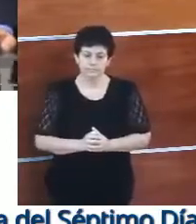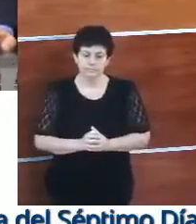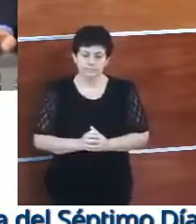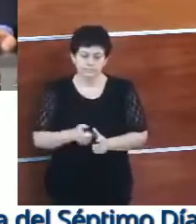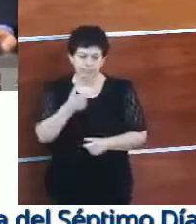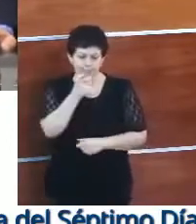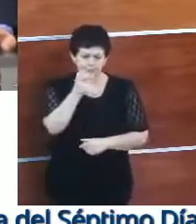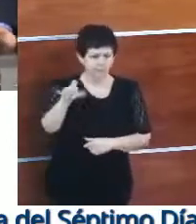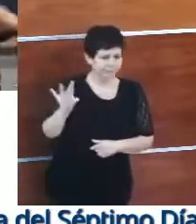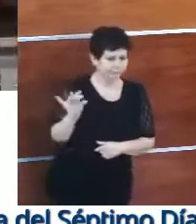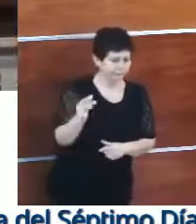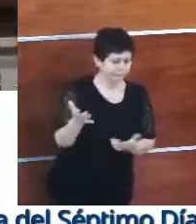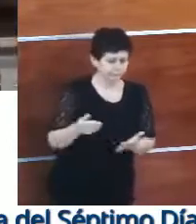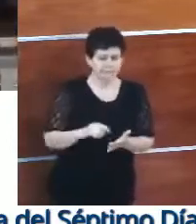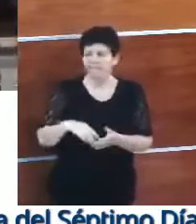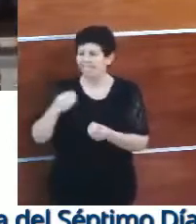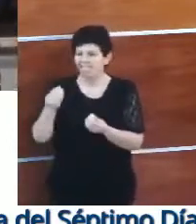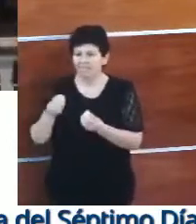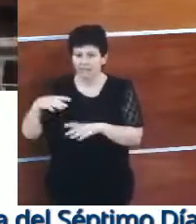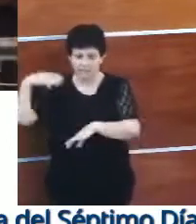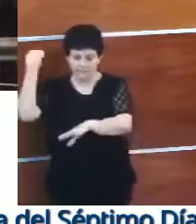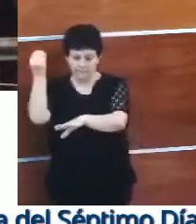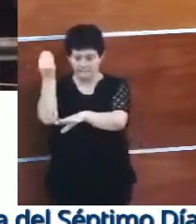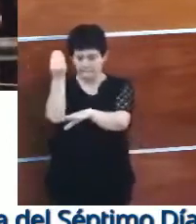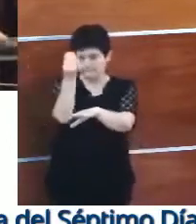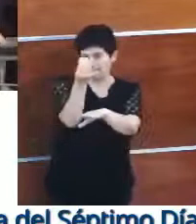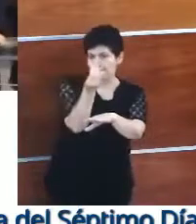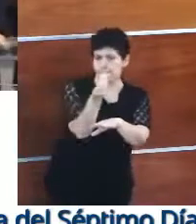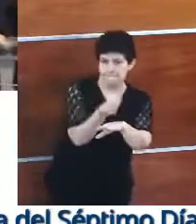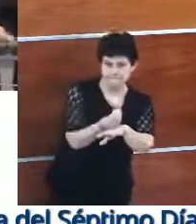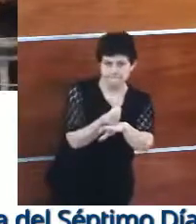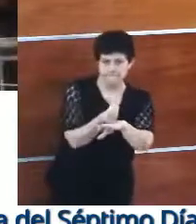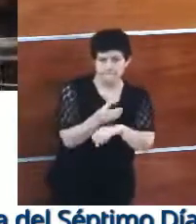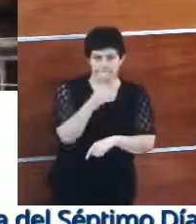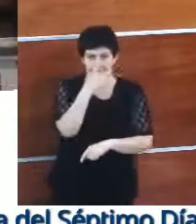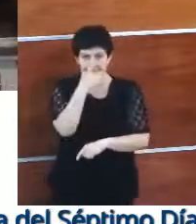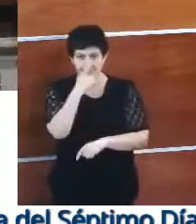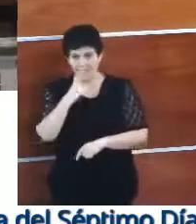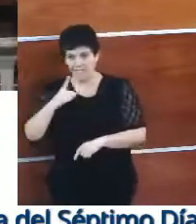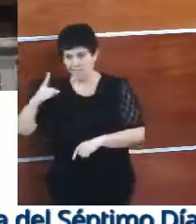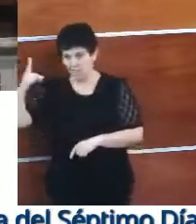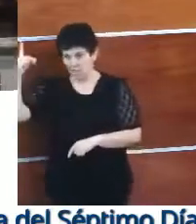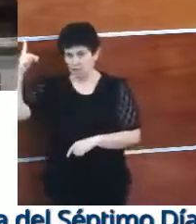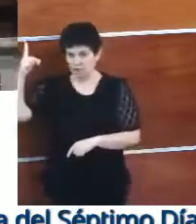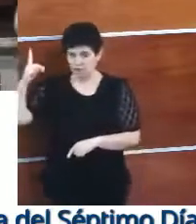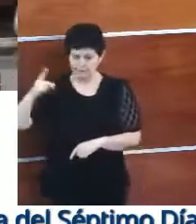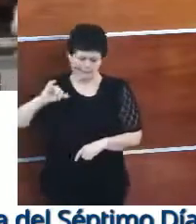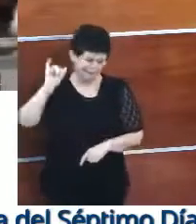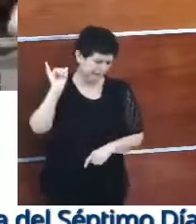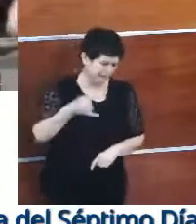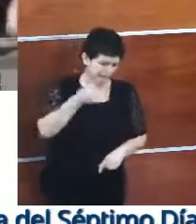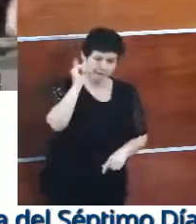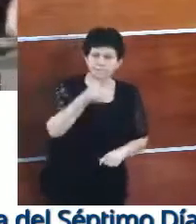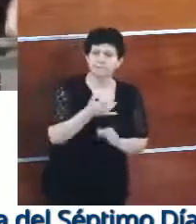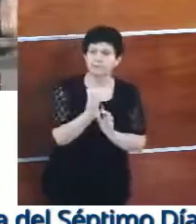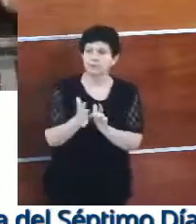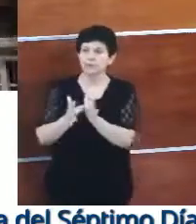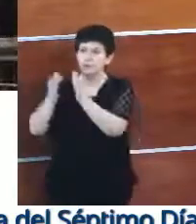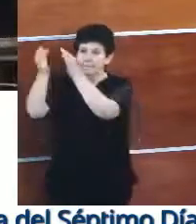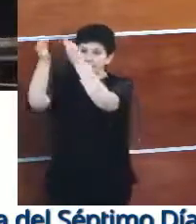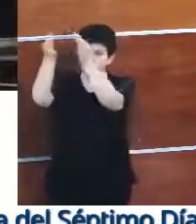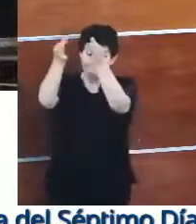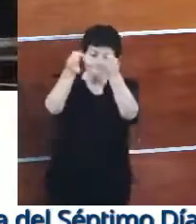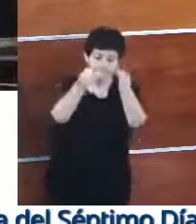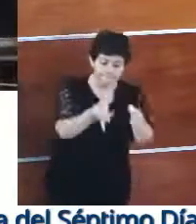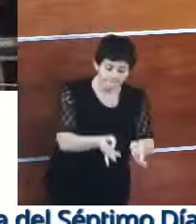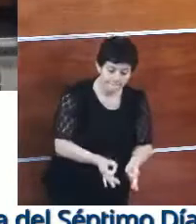Prosopón, dice, de la presencia, del prosopón del Señor, ¿no? La presencia efectiva del que viene. Y no solamente eso, sino que